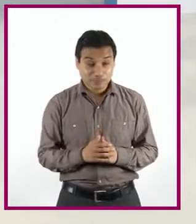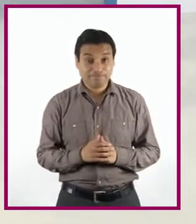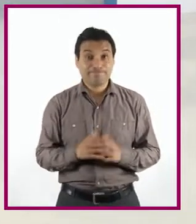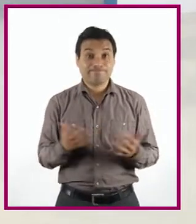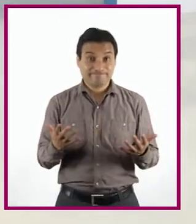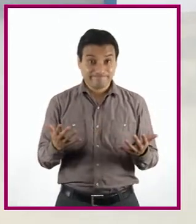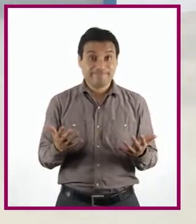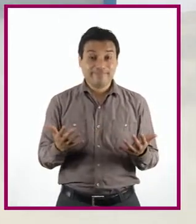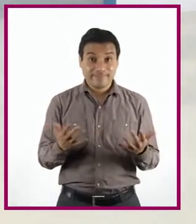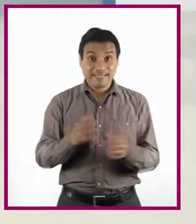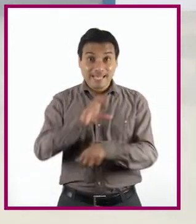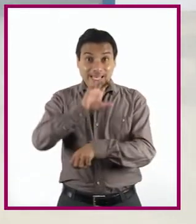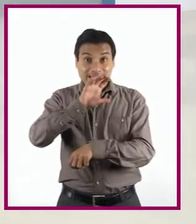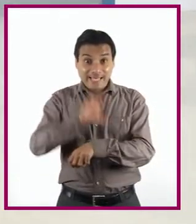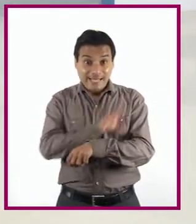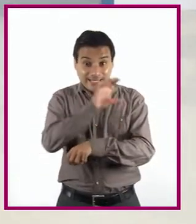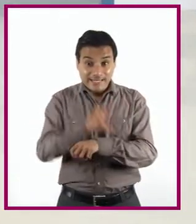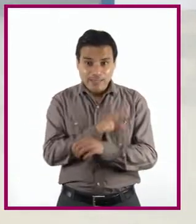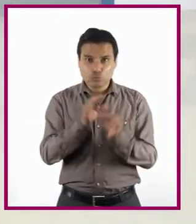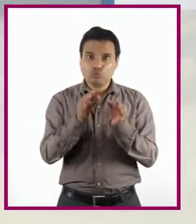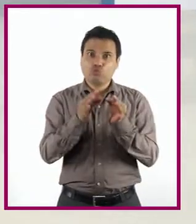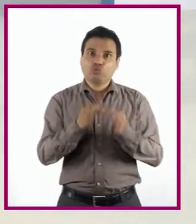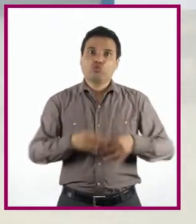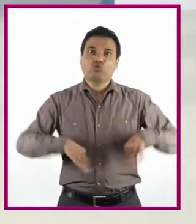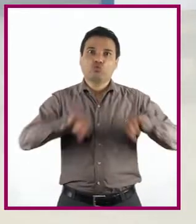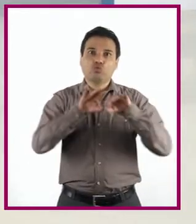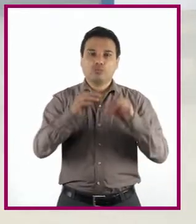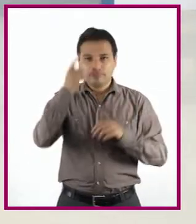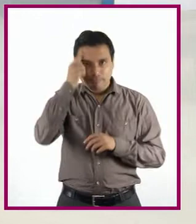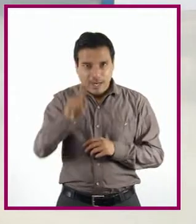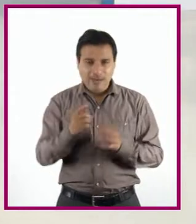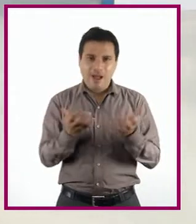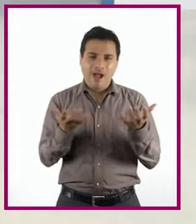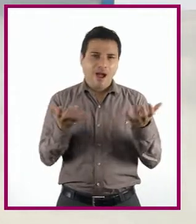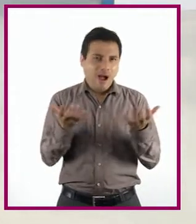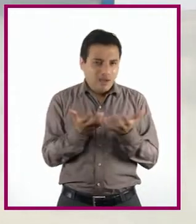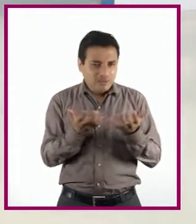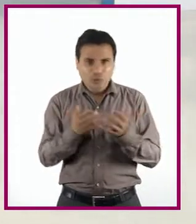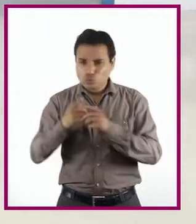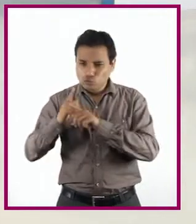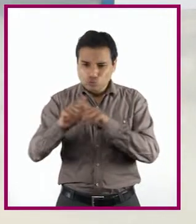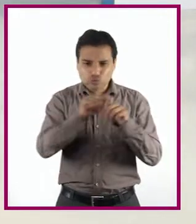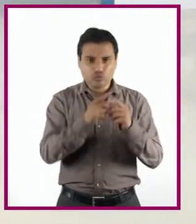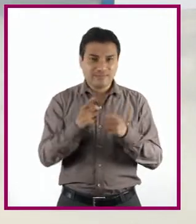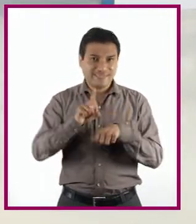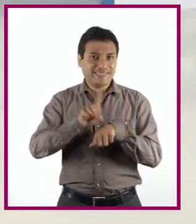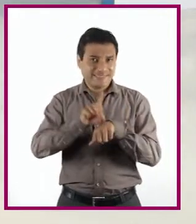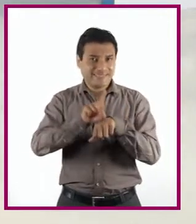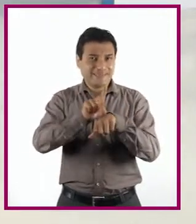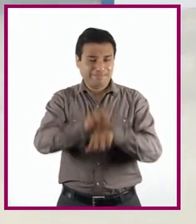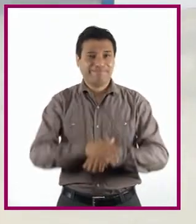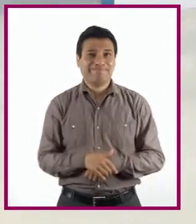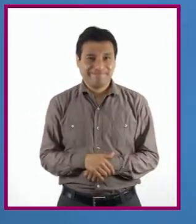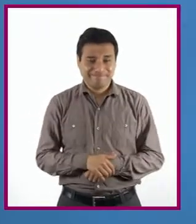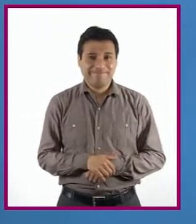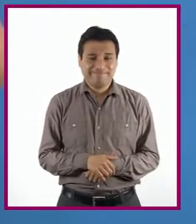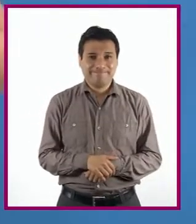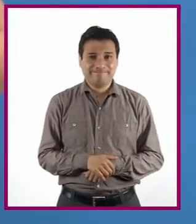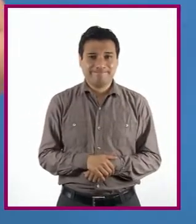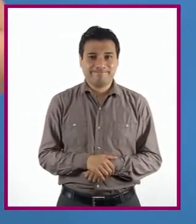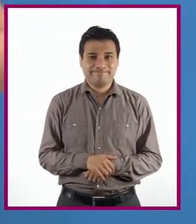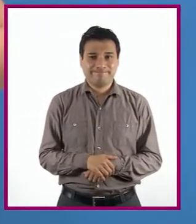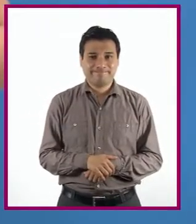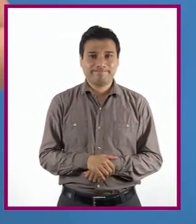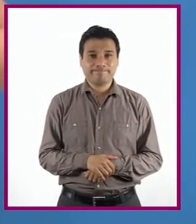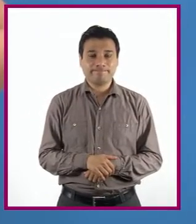La producción de energía es indispensable para la realización de las actividades cotidianas de la población.